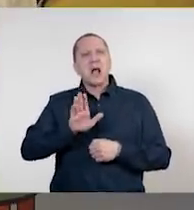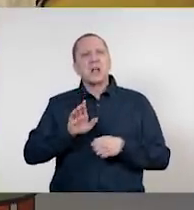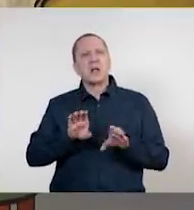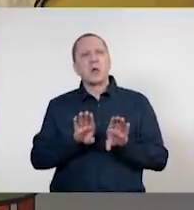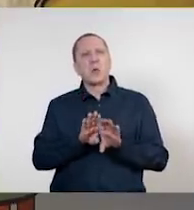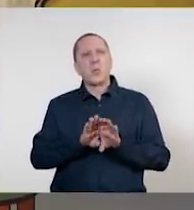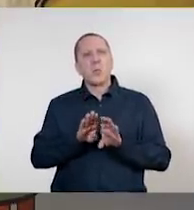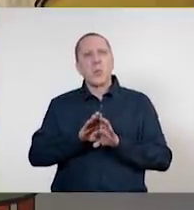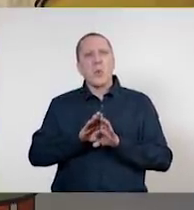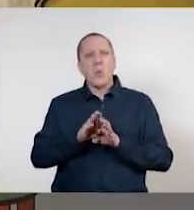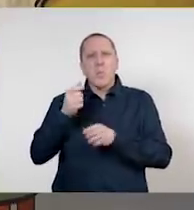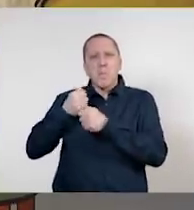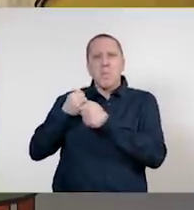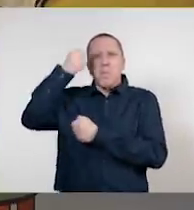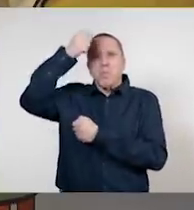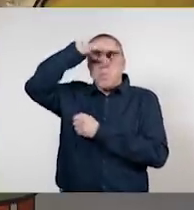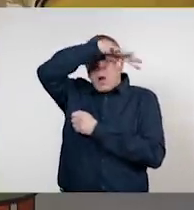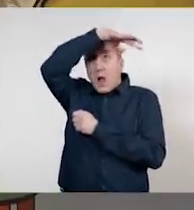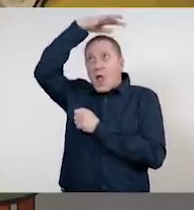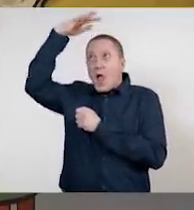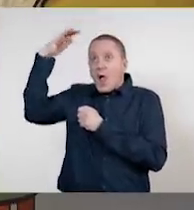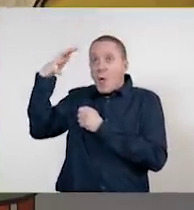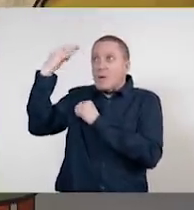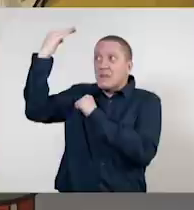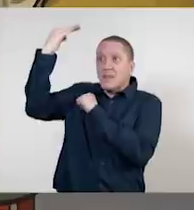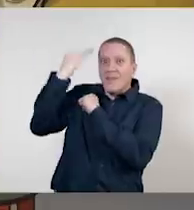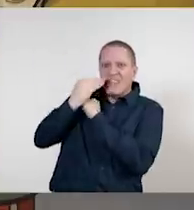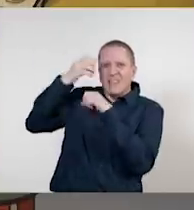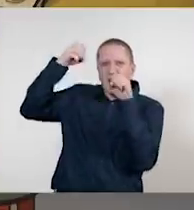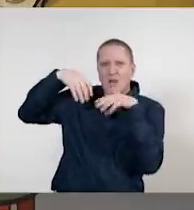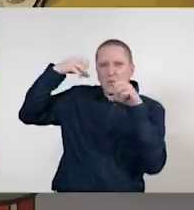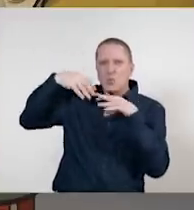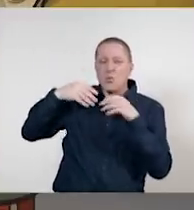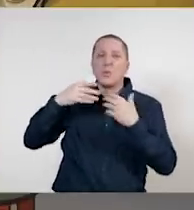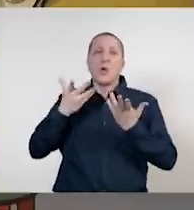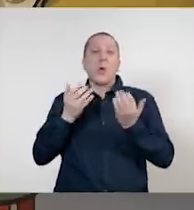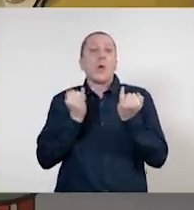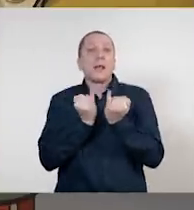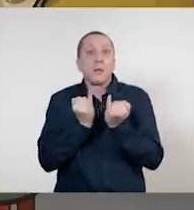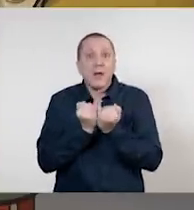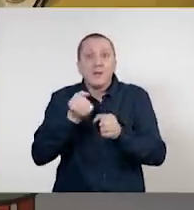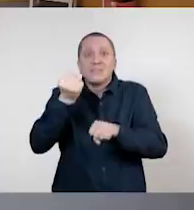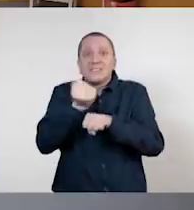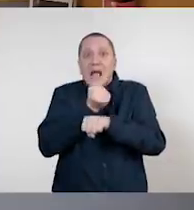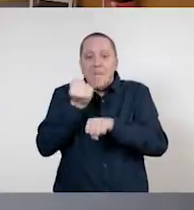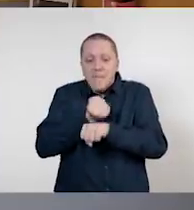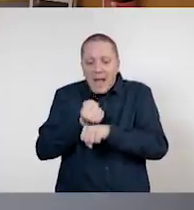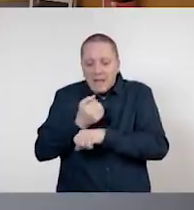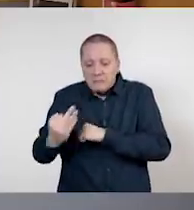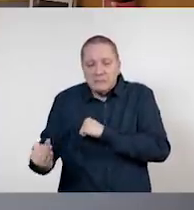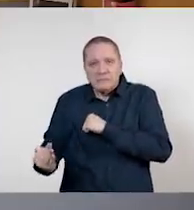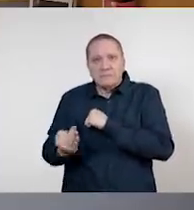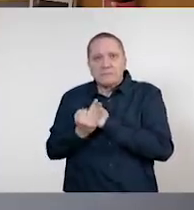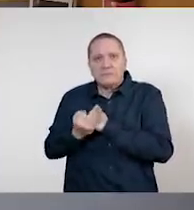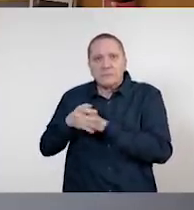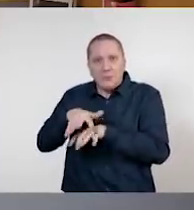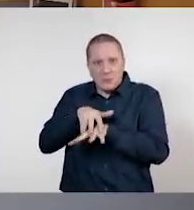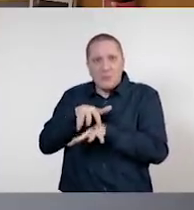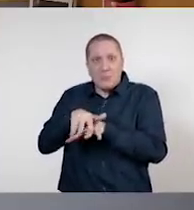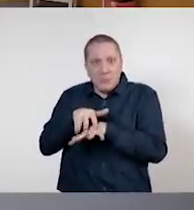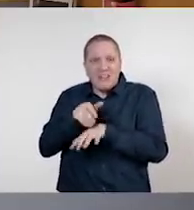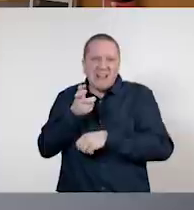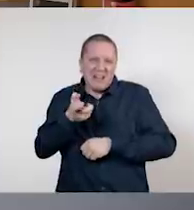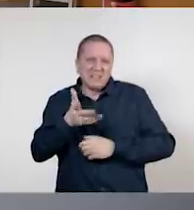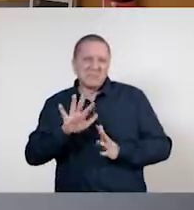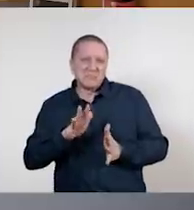un paraguas que nos protege de la lluvia? Exactamente. Como nuestros zapatos que nos protegen, que protegen nuestros pies. Sí, algo